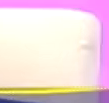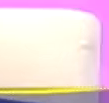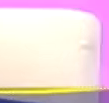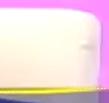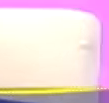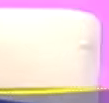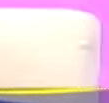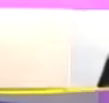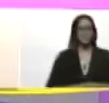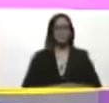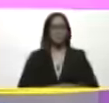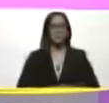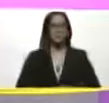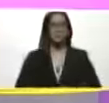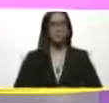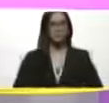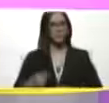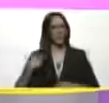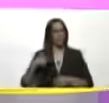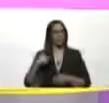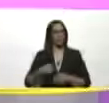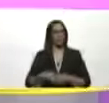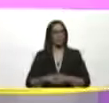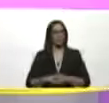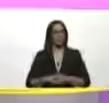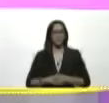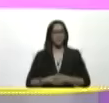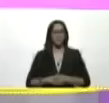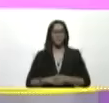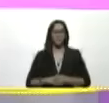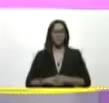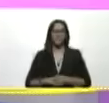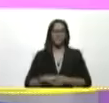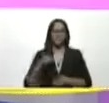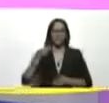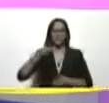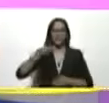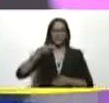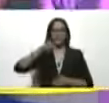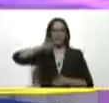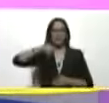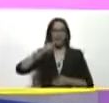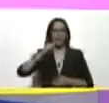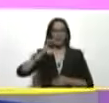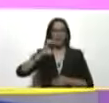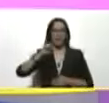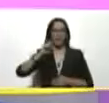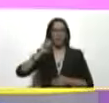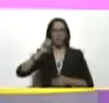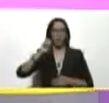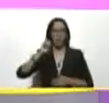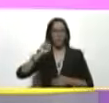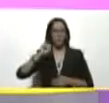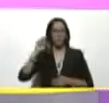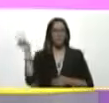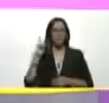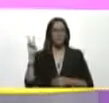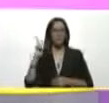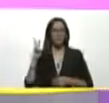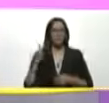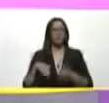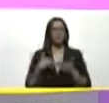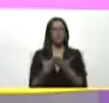Venezuela que es una por favor el jcat Venezuela jcat es una es un diseño de